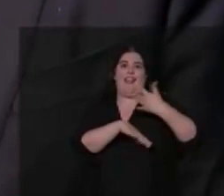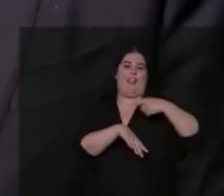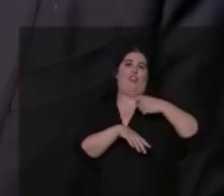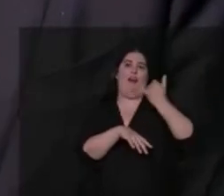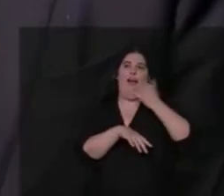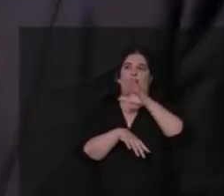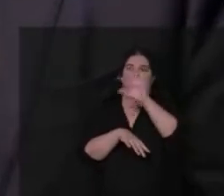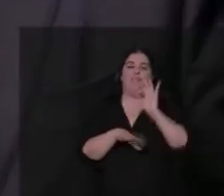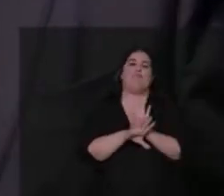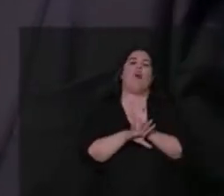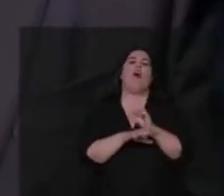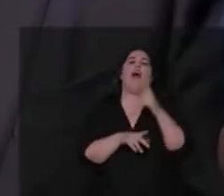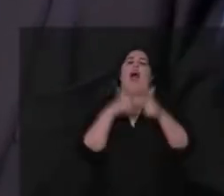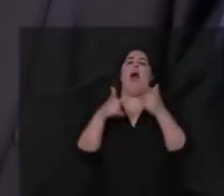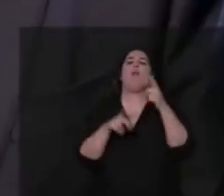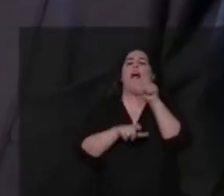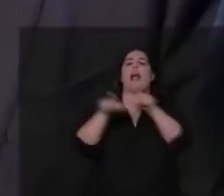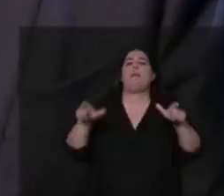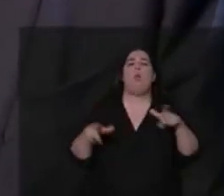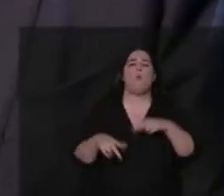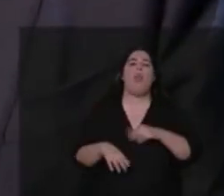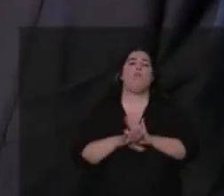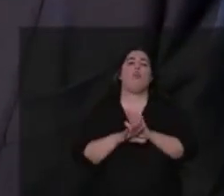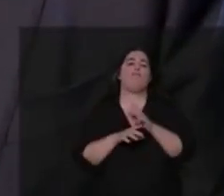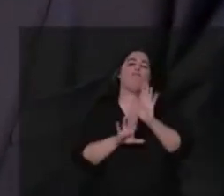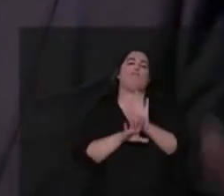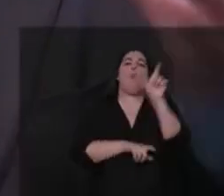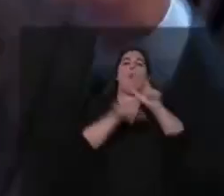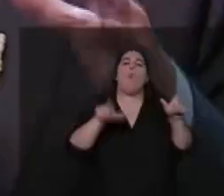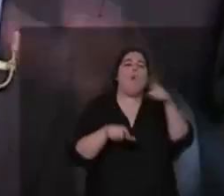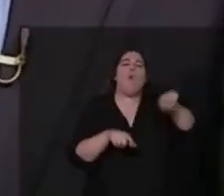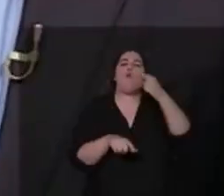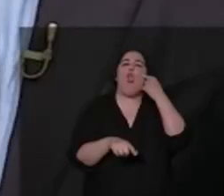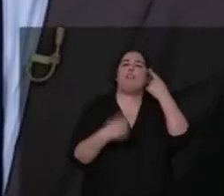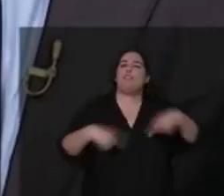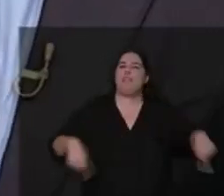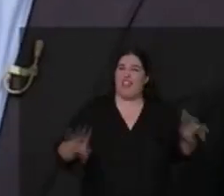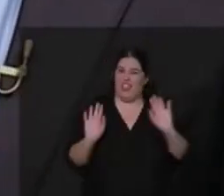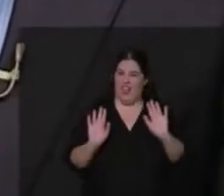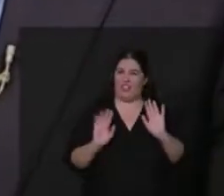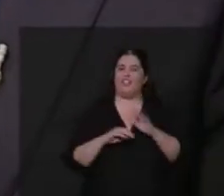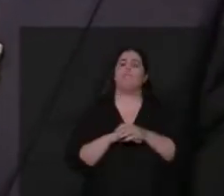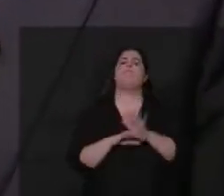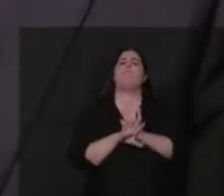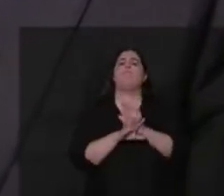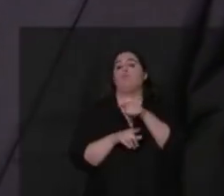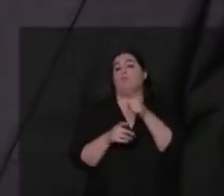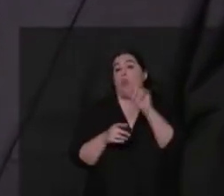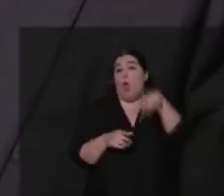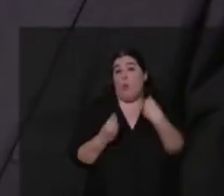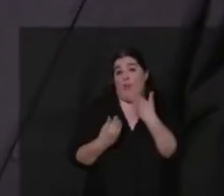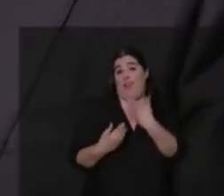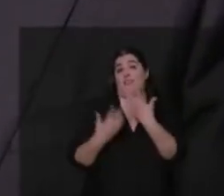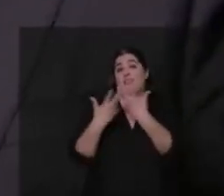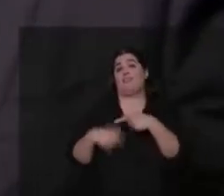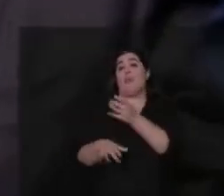cuando hablan de capital humano, de lo que hablamos es del conocimiento de nuestra gente. Y eso está centralmente basado en un sistema de educación